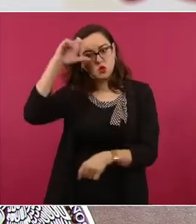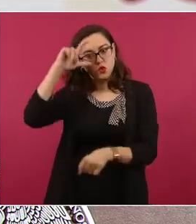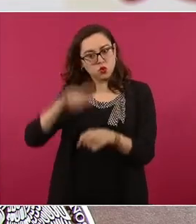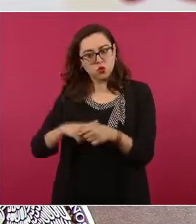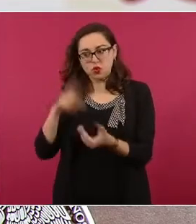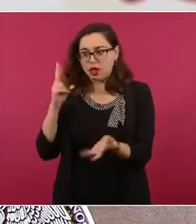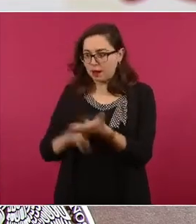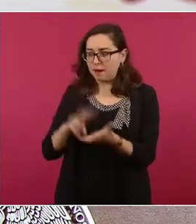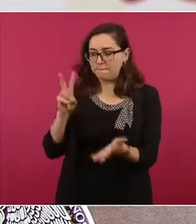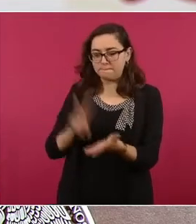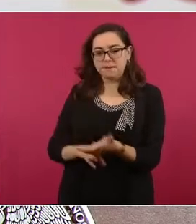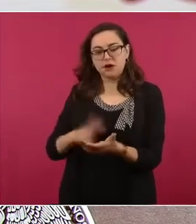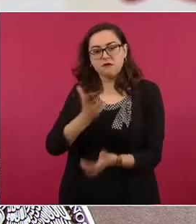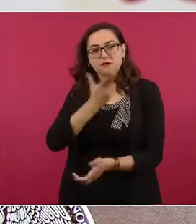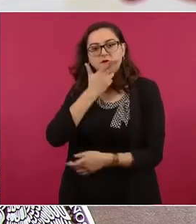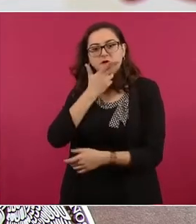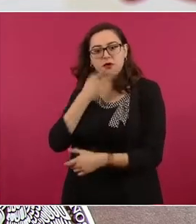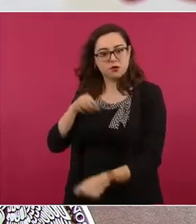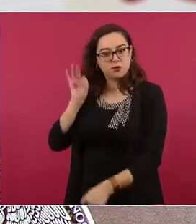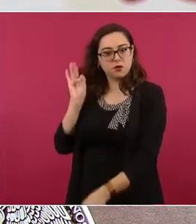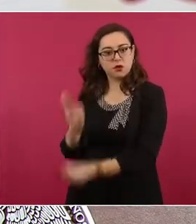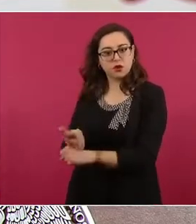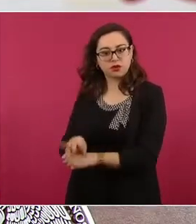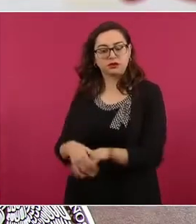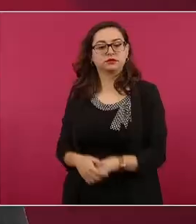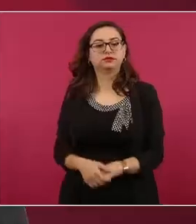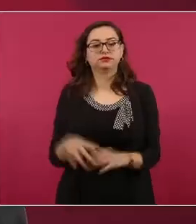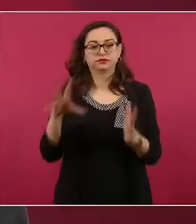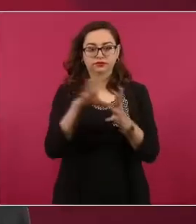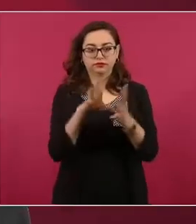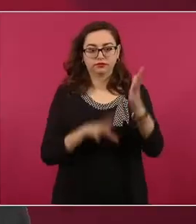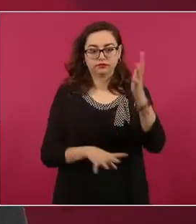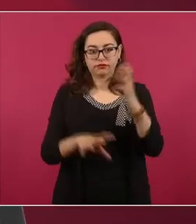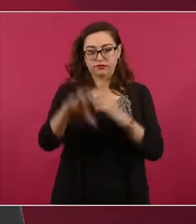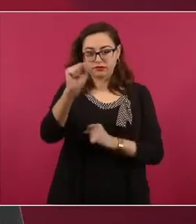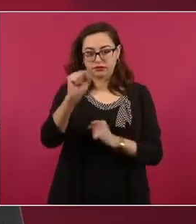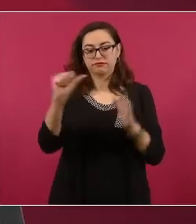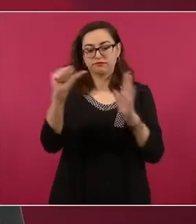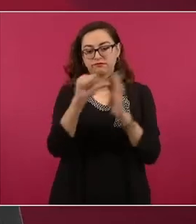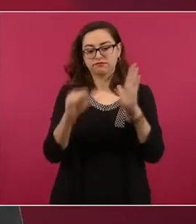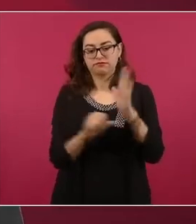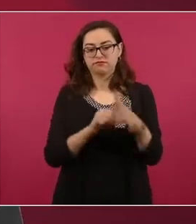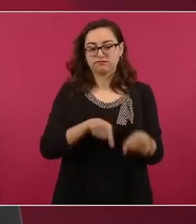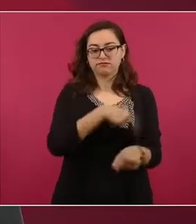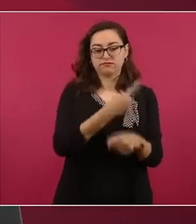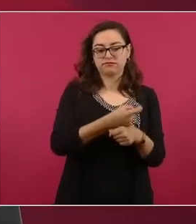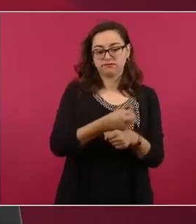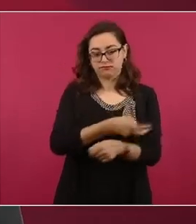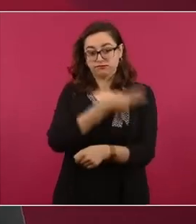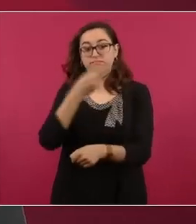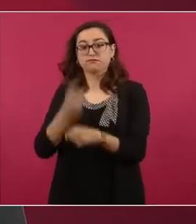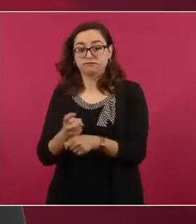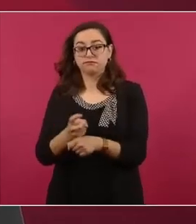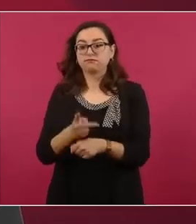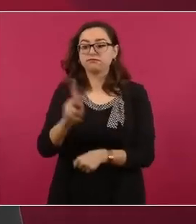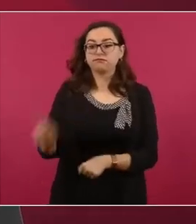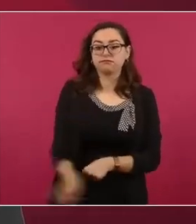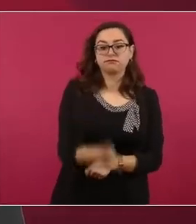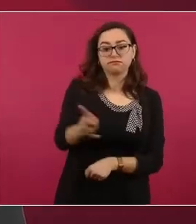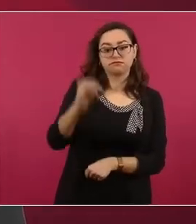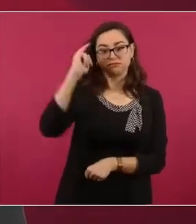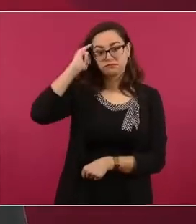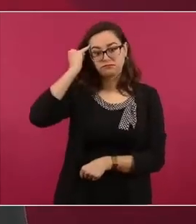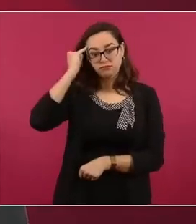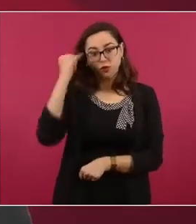nuestro país. La Constitución Política de los Estados Unidos Mexicanos, en sus artículos 1 y 2, defiende el derecho de los pueblos indígenas